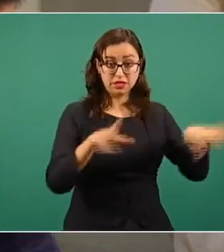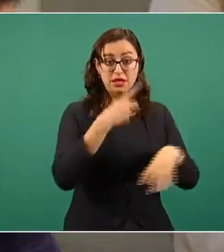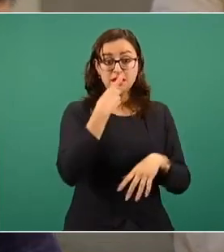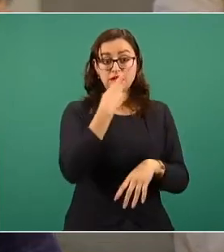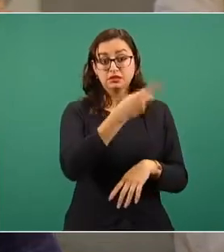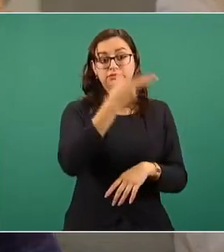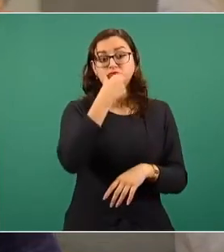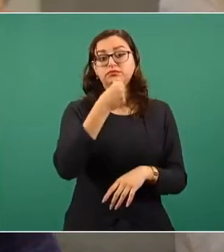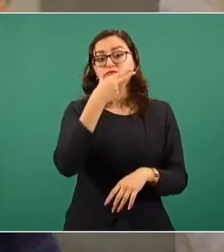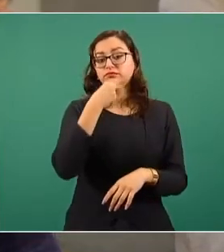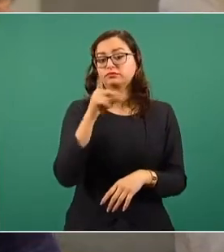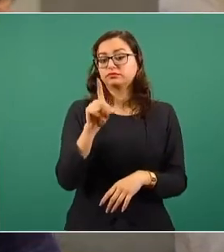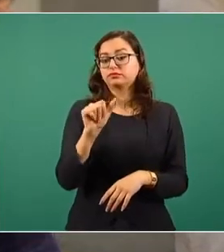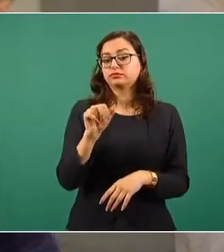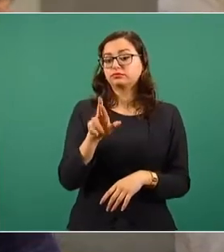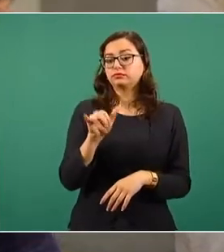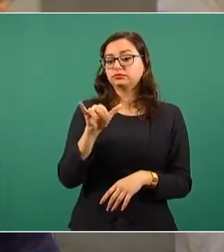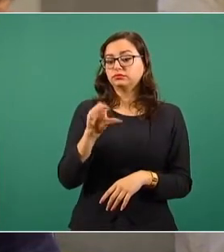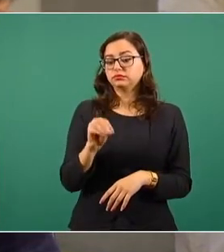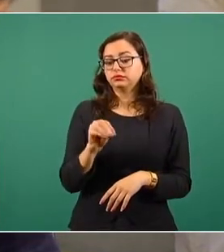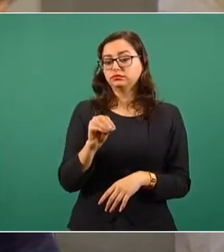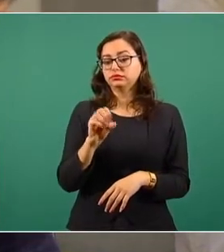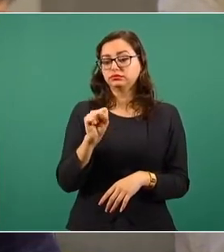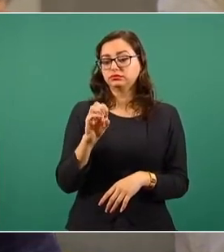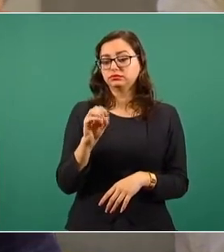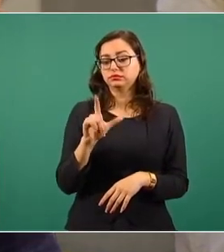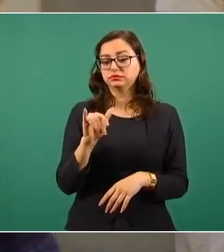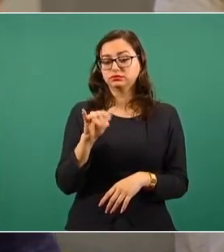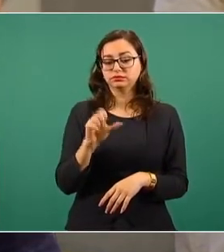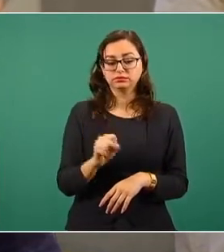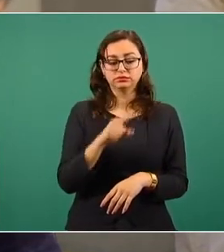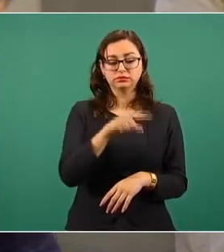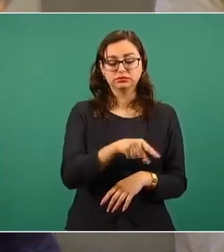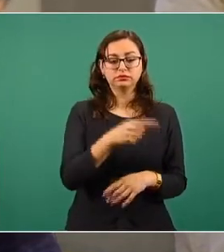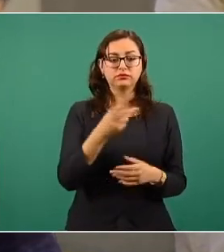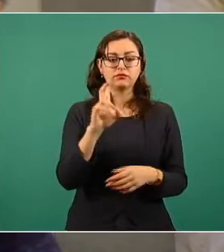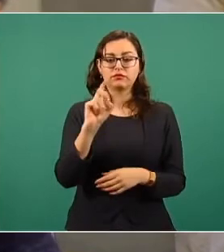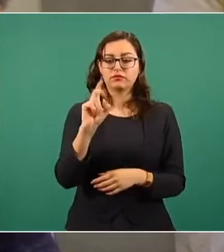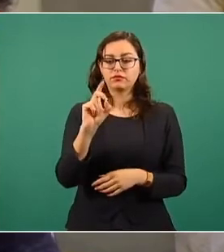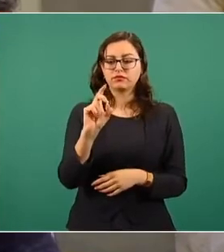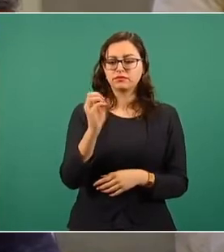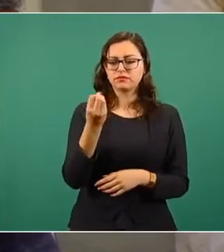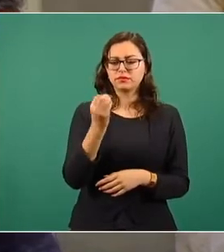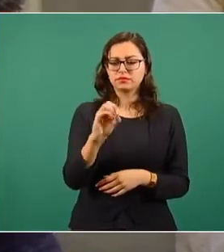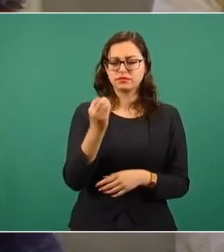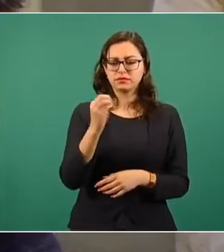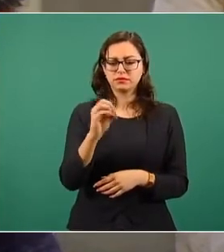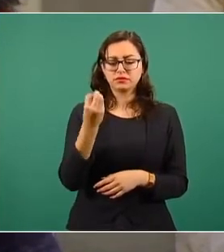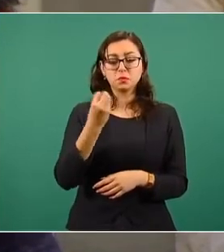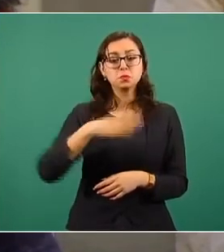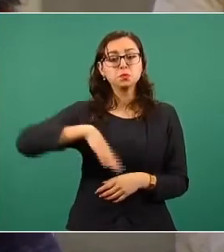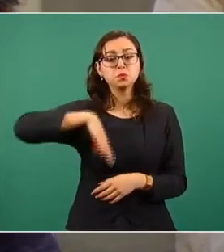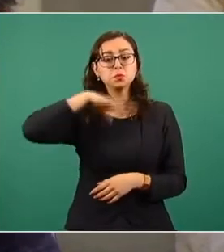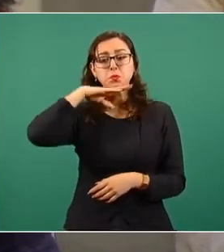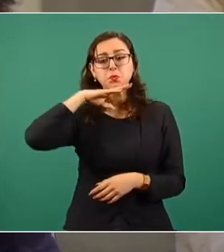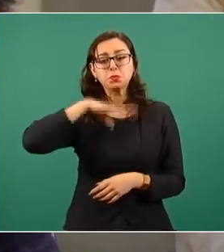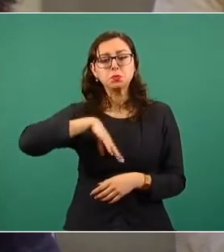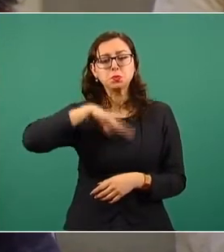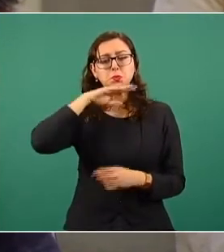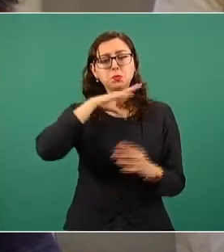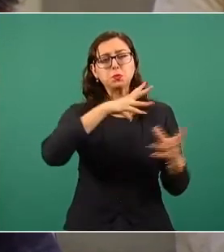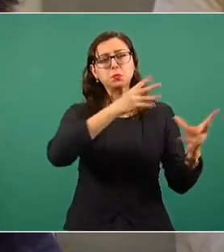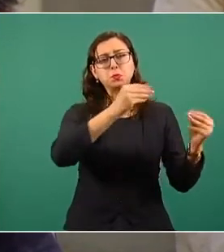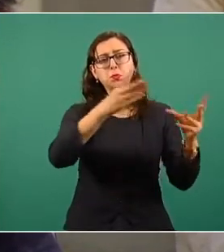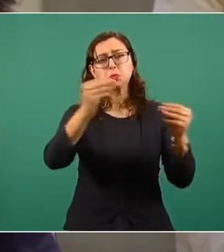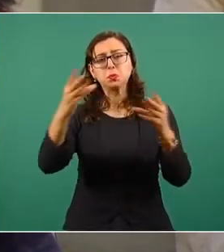Darío Celiz, quien dijo que el 30 de octubre fue un día que para muchos pasó inadvertido, sin embargo, en